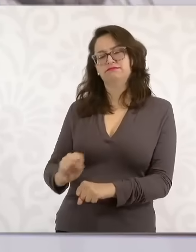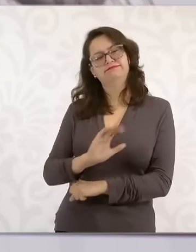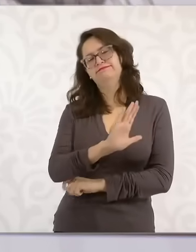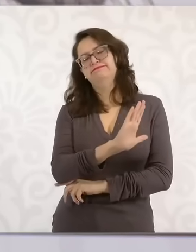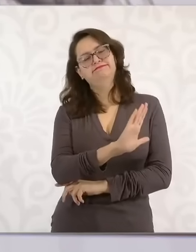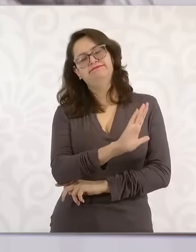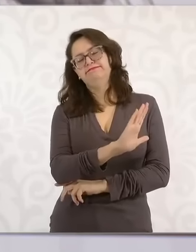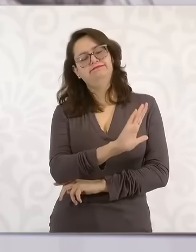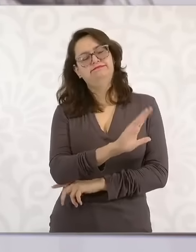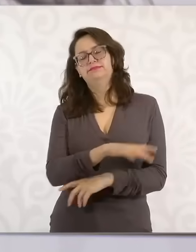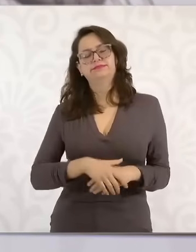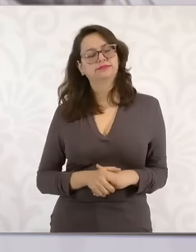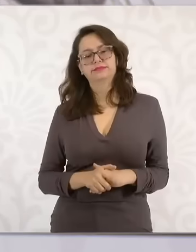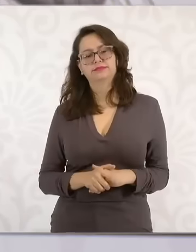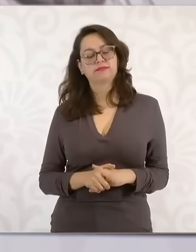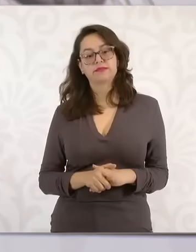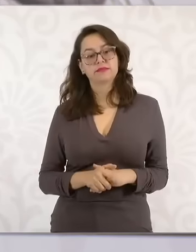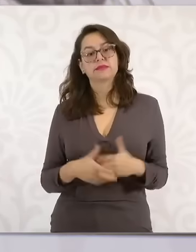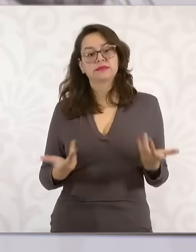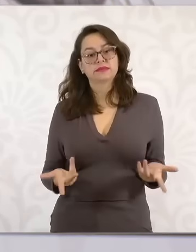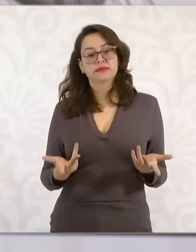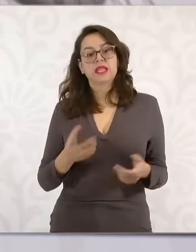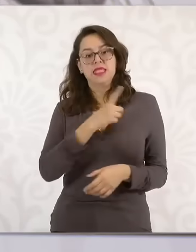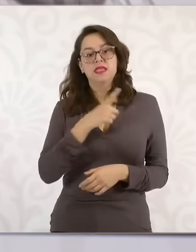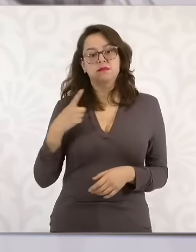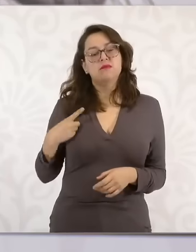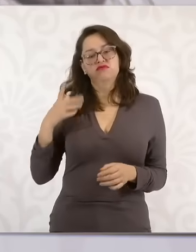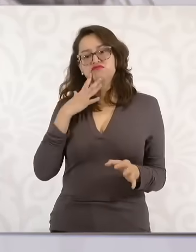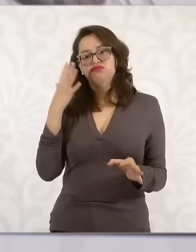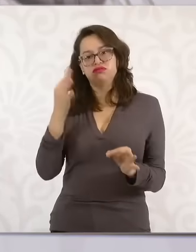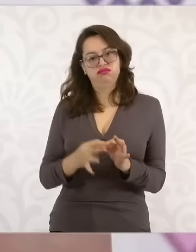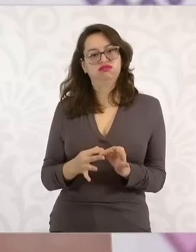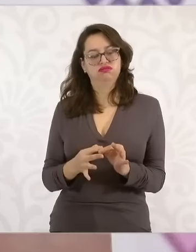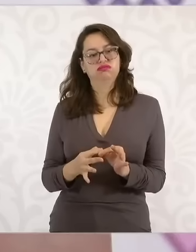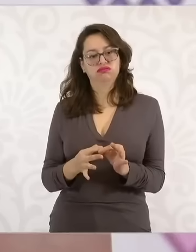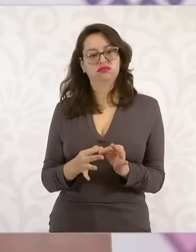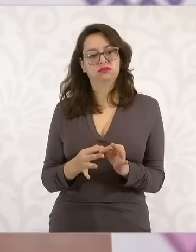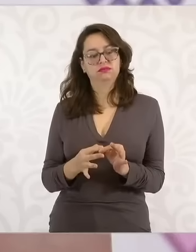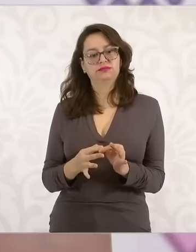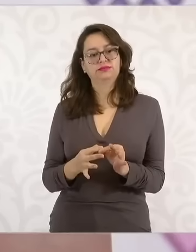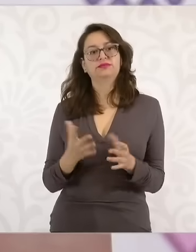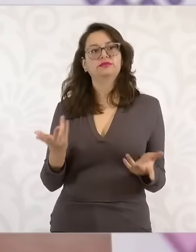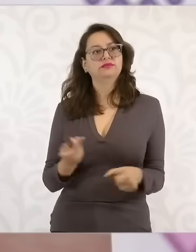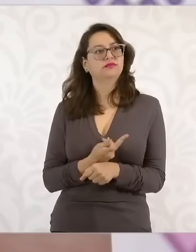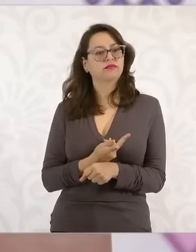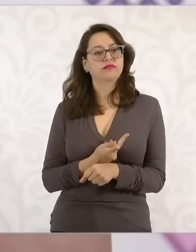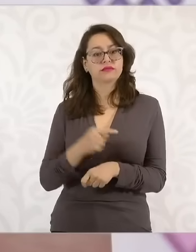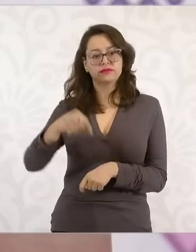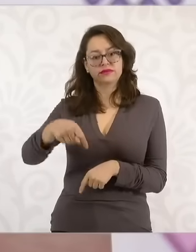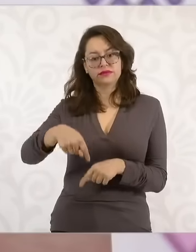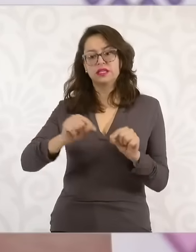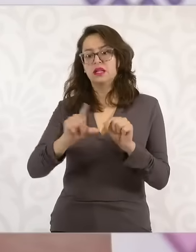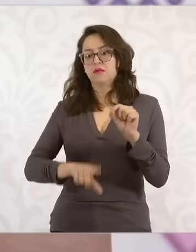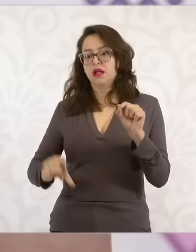aquí es un asunto de responsabilidad, porque hay quien aquí en